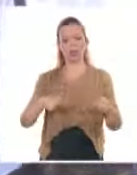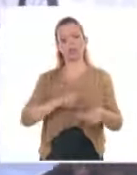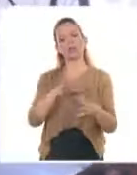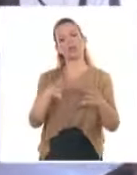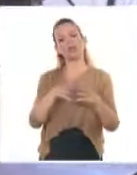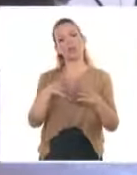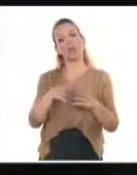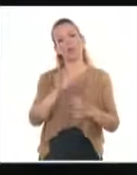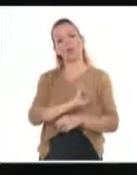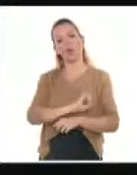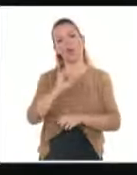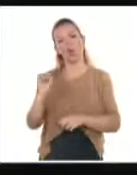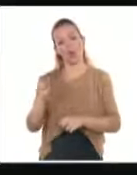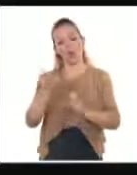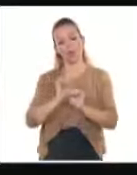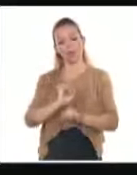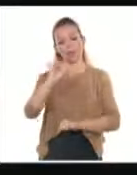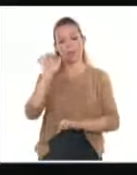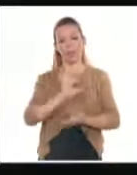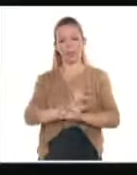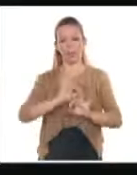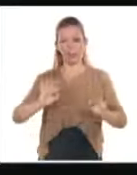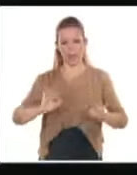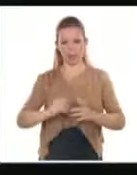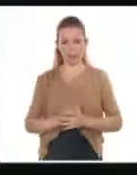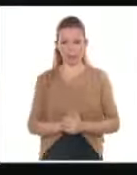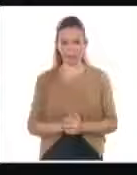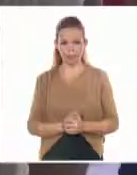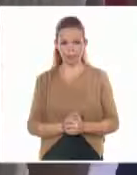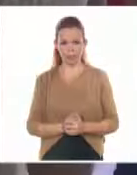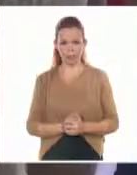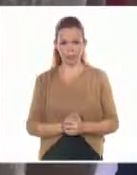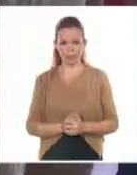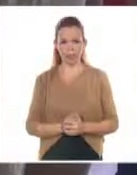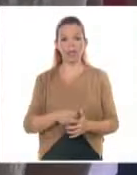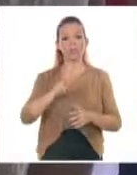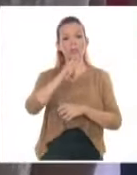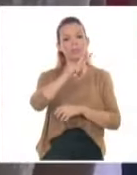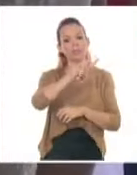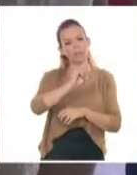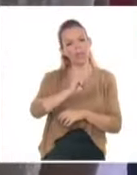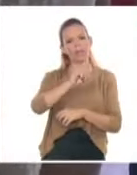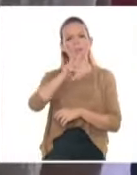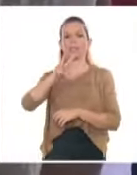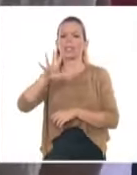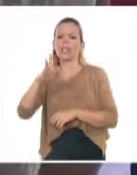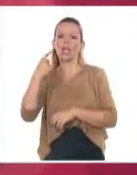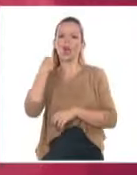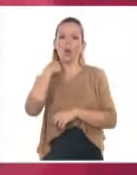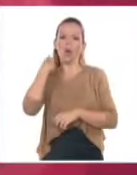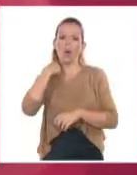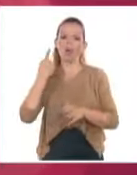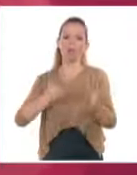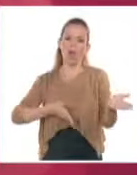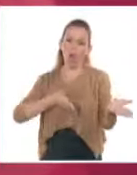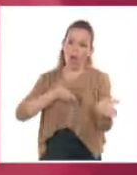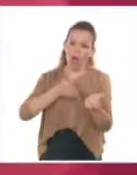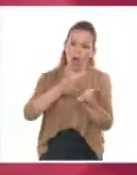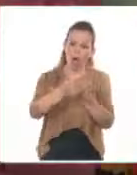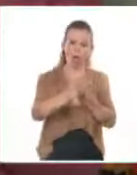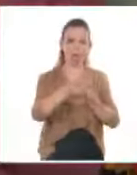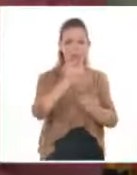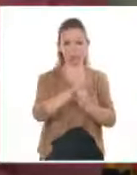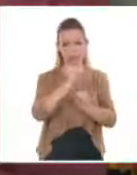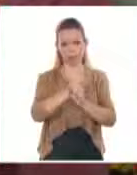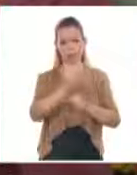mereció un reconocimiento especial. A quienes dedican 20 y 25 años ininterrumpidos en el sector, se les otorgó la distinción